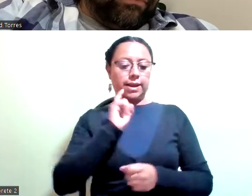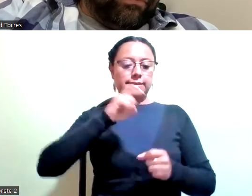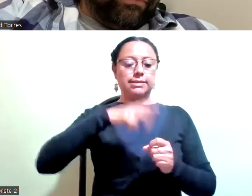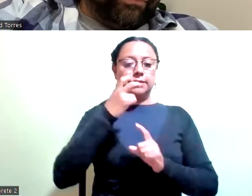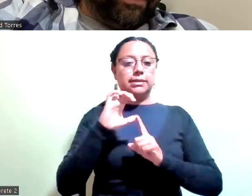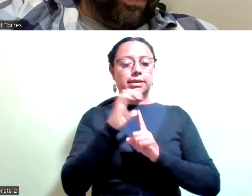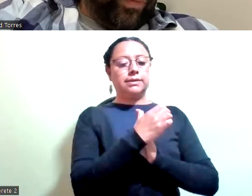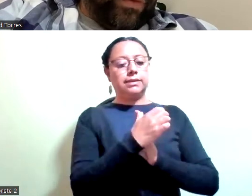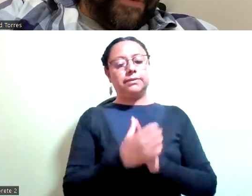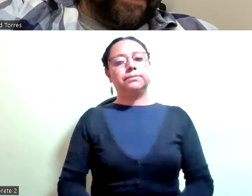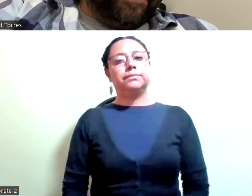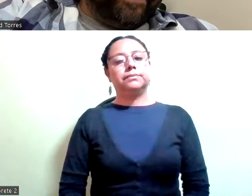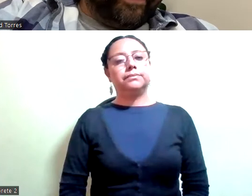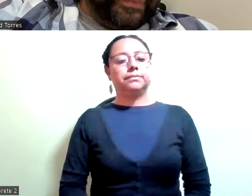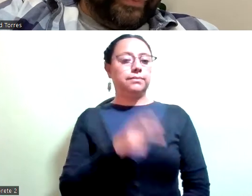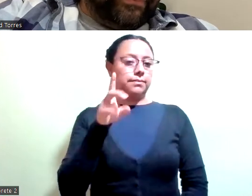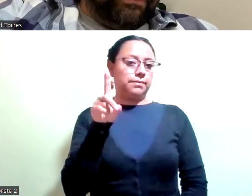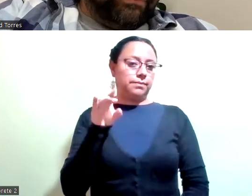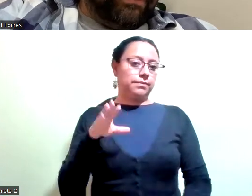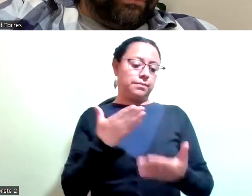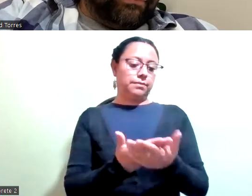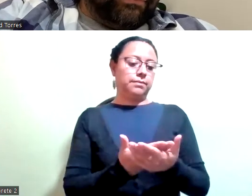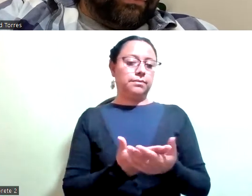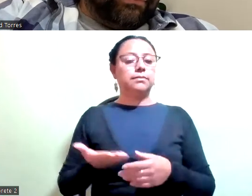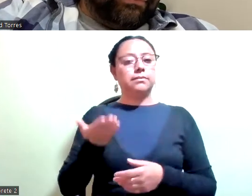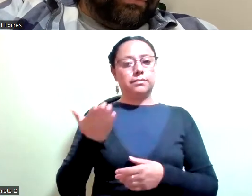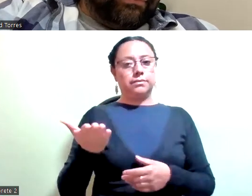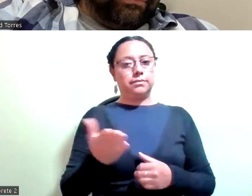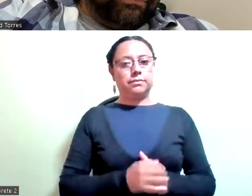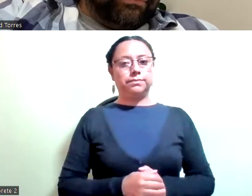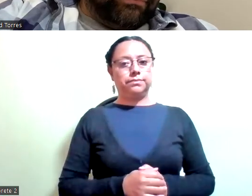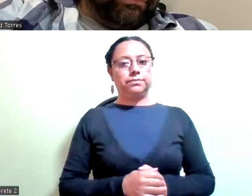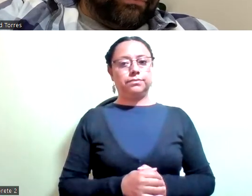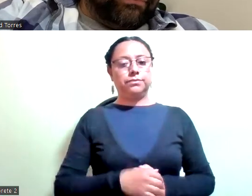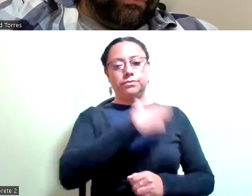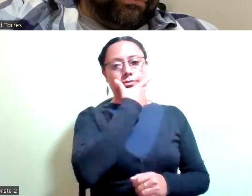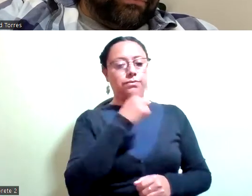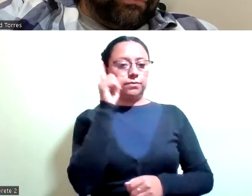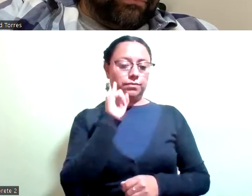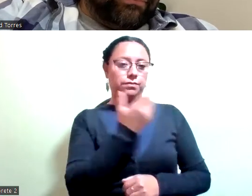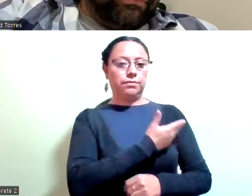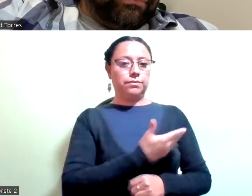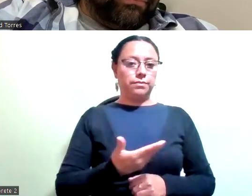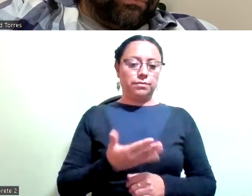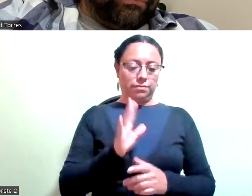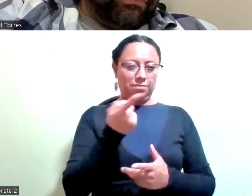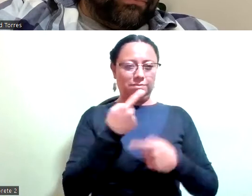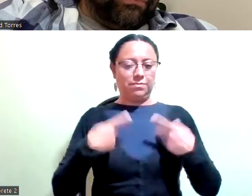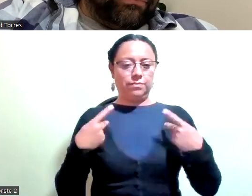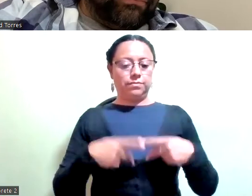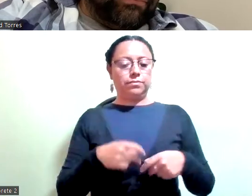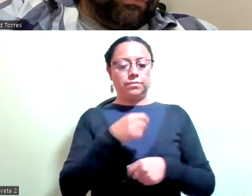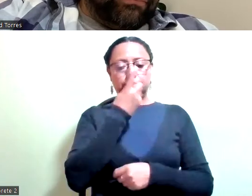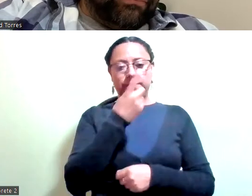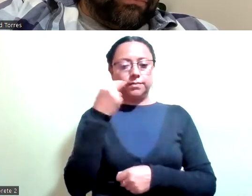esta comisión el presente dictamen, solicitándoles a las y los presentes mencionar su nombre y el